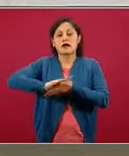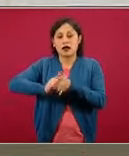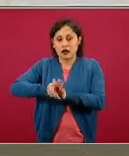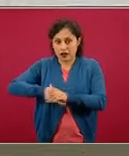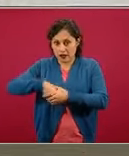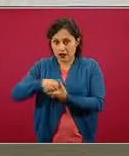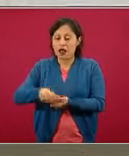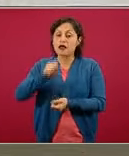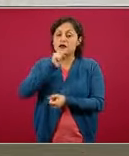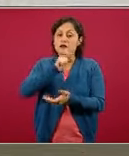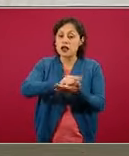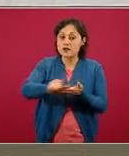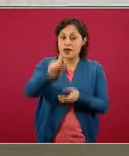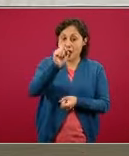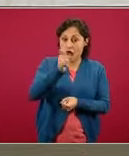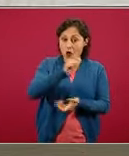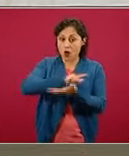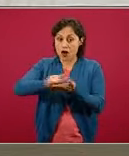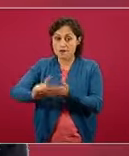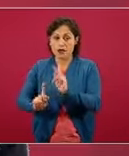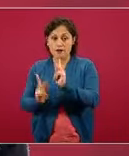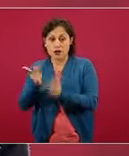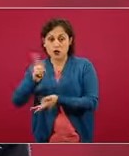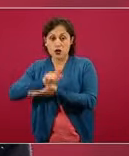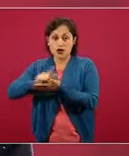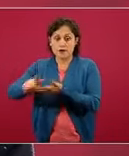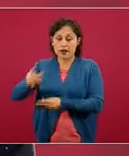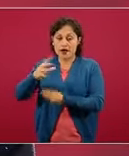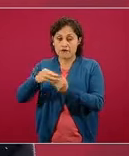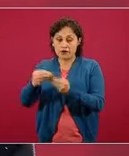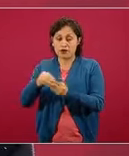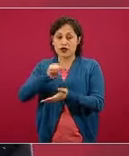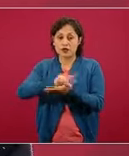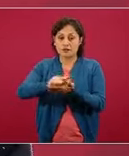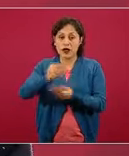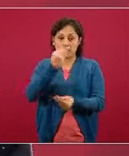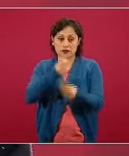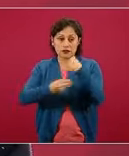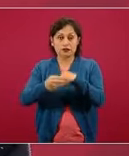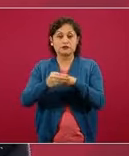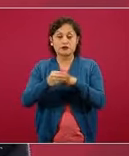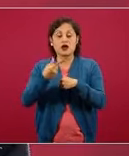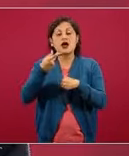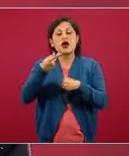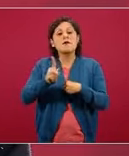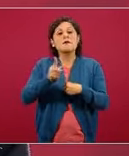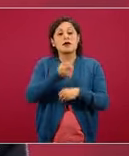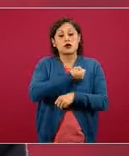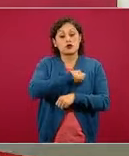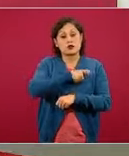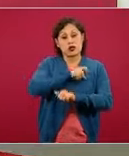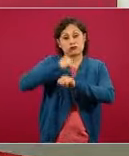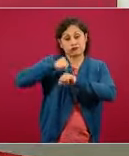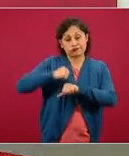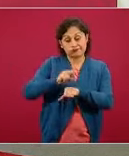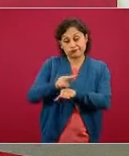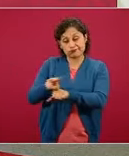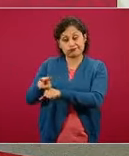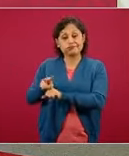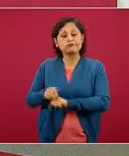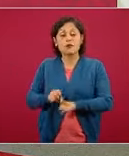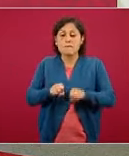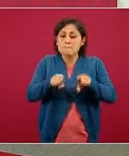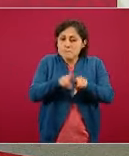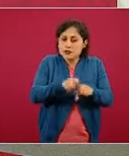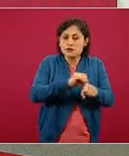del agua, de las frutas, de las verduras y de los alimentos, pero hay un monitoreo permanente, así como se hace con COVID, se hace con